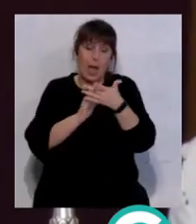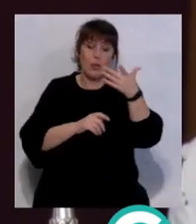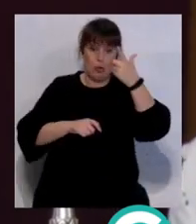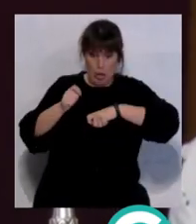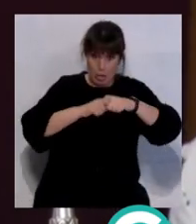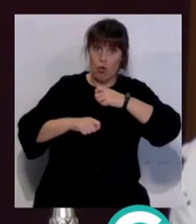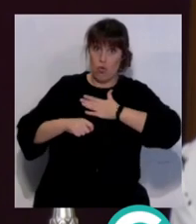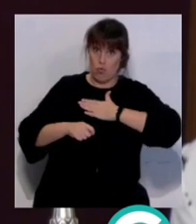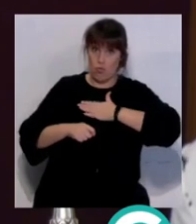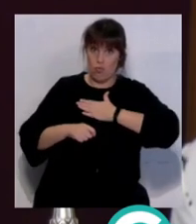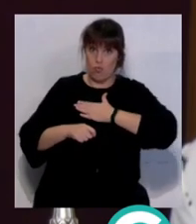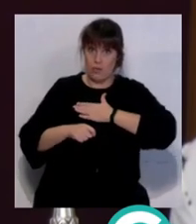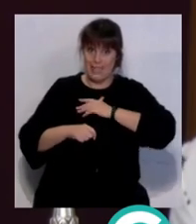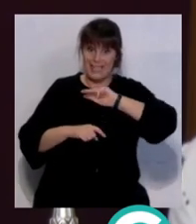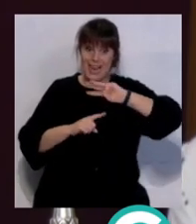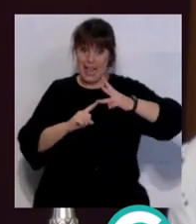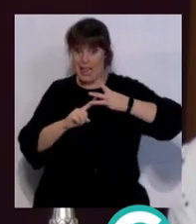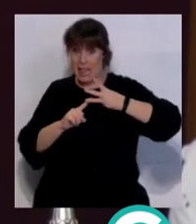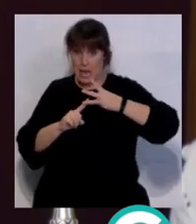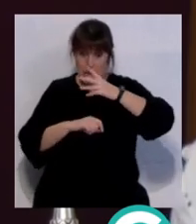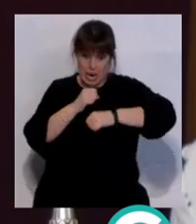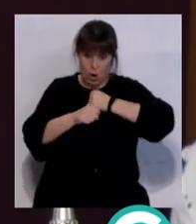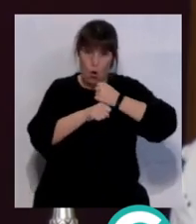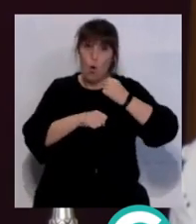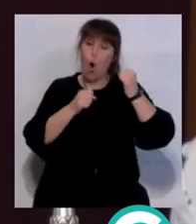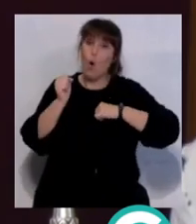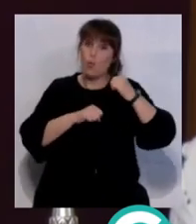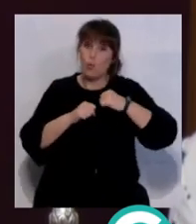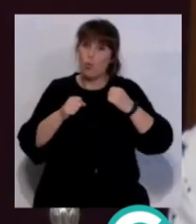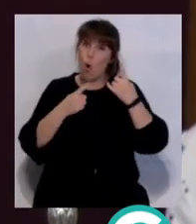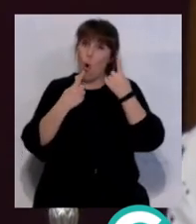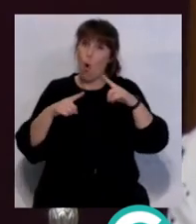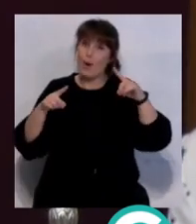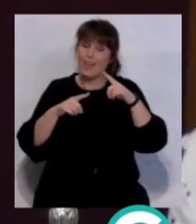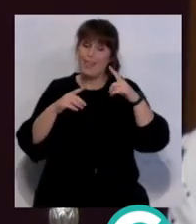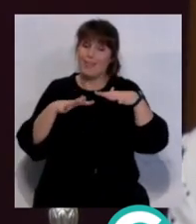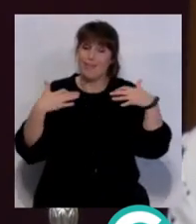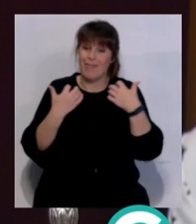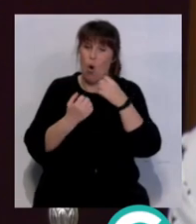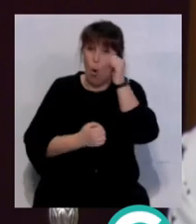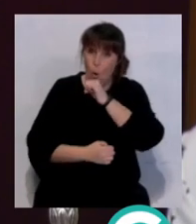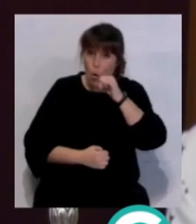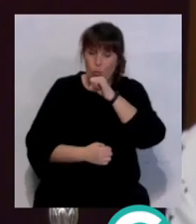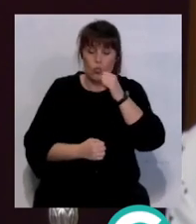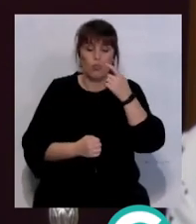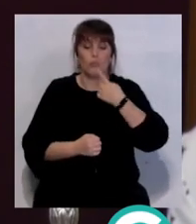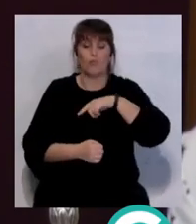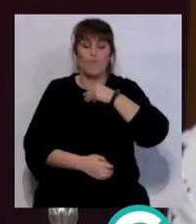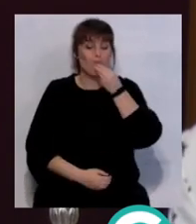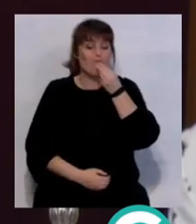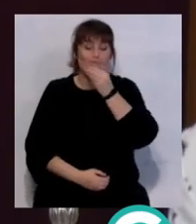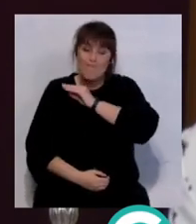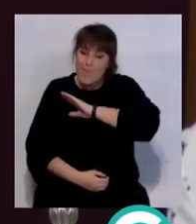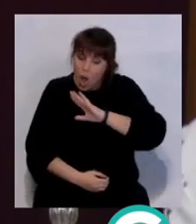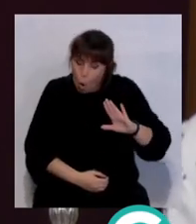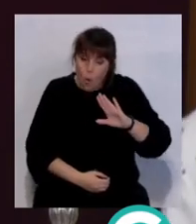asociación, en su tercera edición del concurso de orquestas de coro, pensábamos que qué mejor